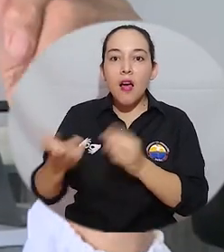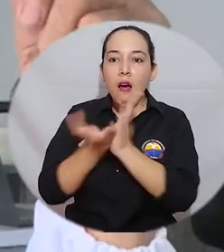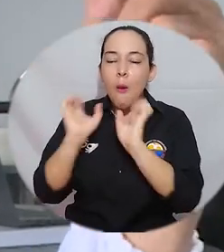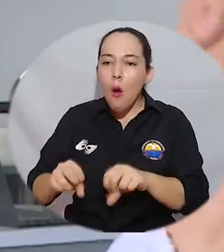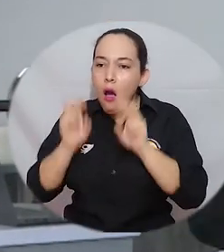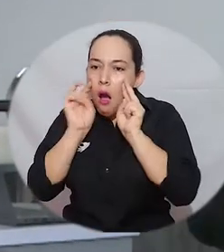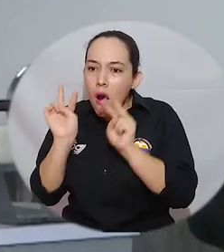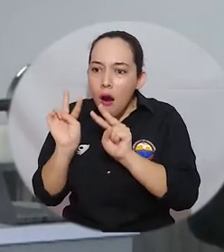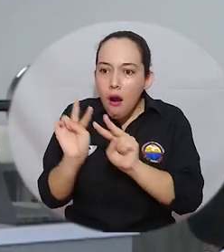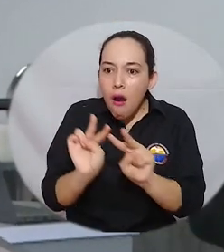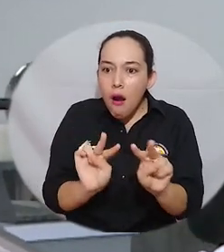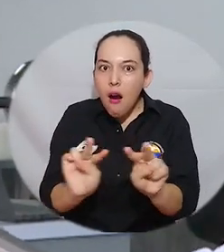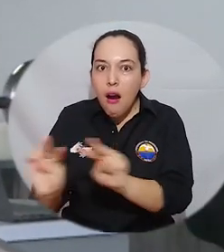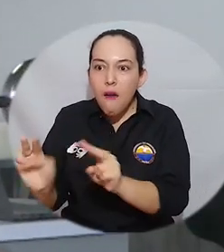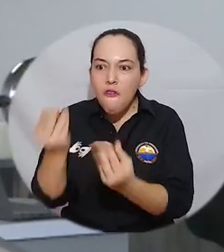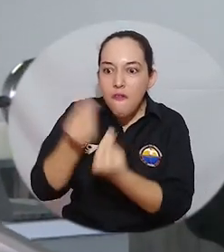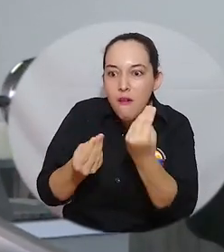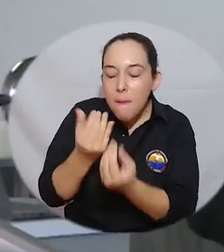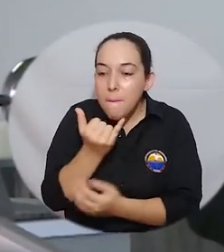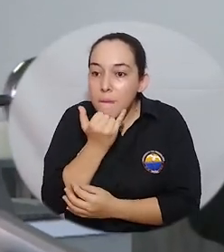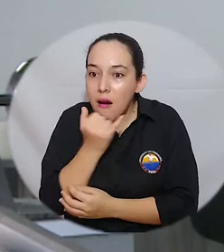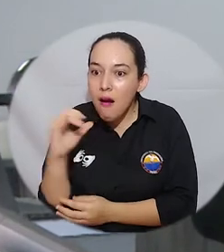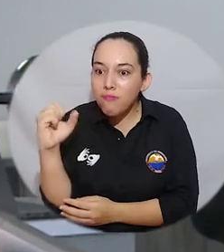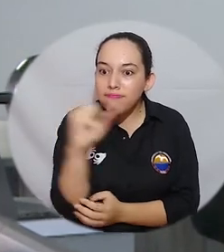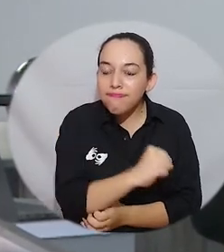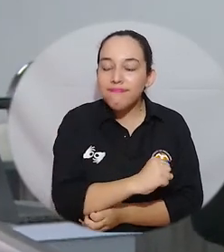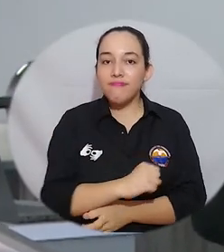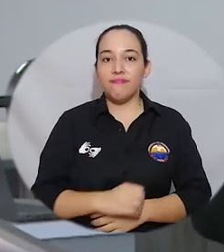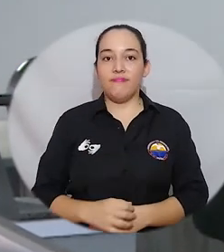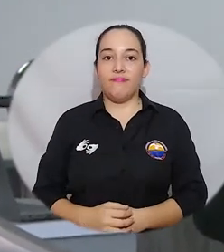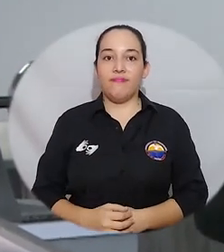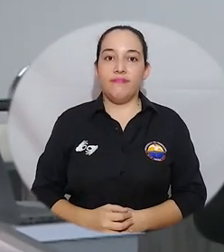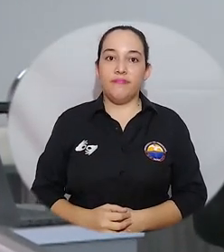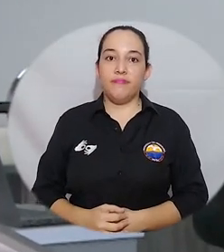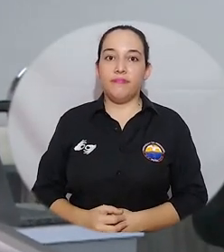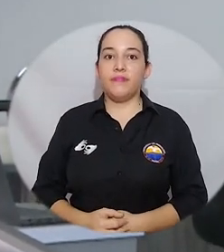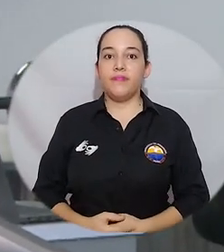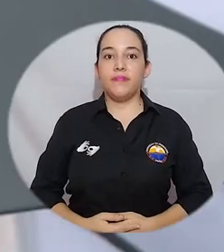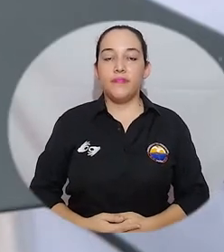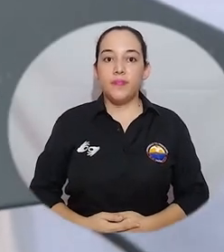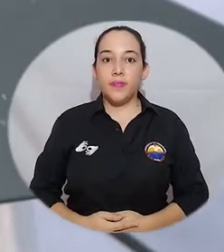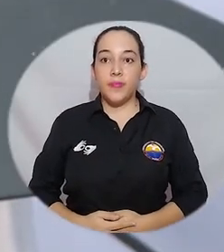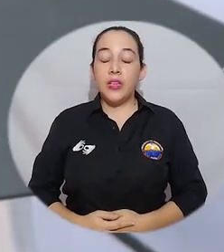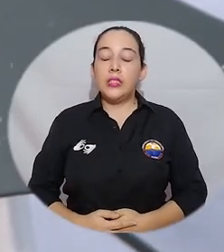una práctica donde los estudiantes pueden visualizar el fenómeno físico.